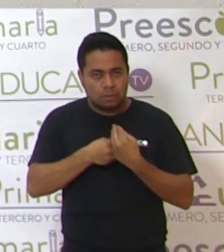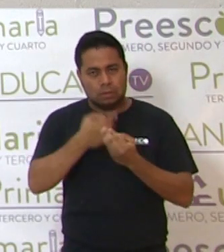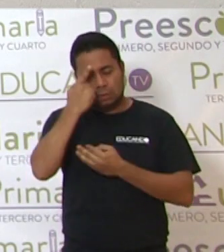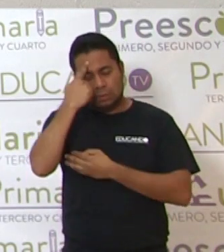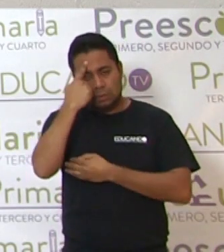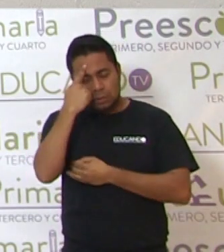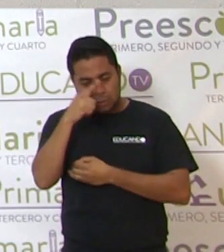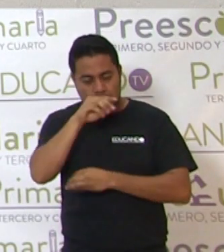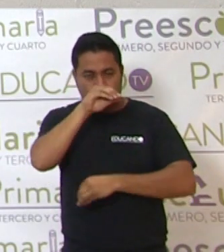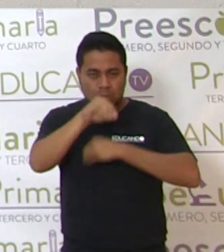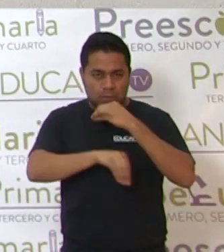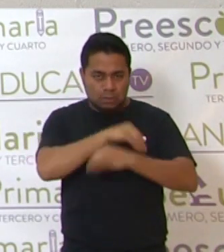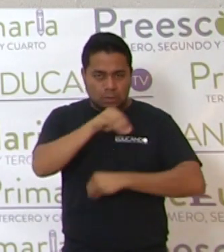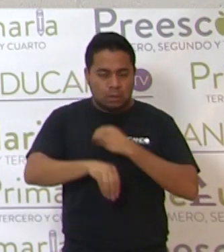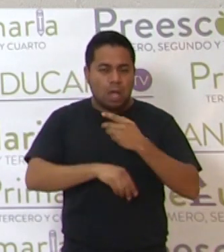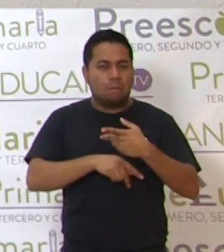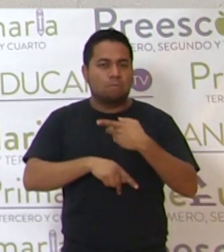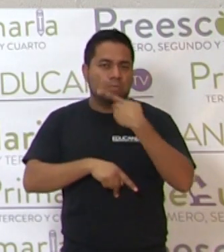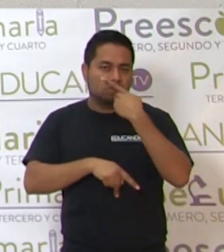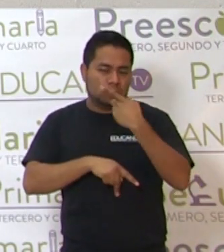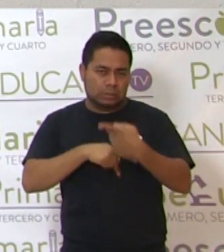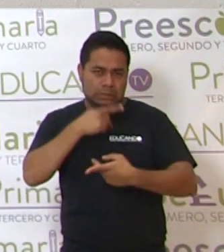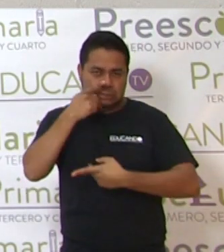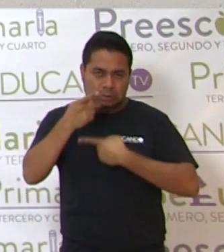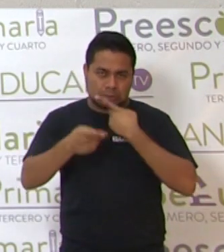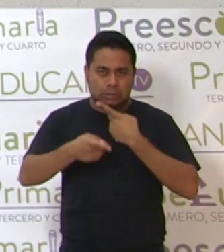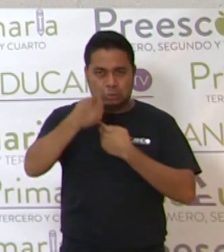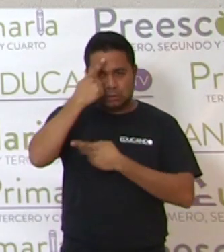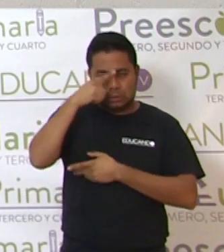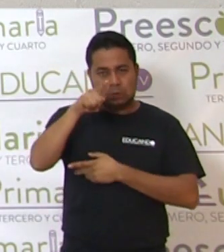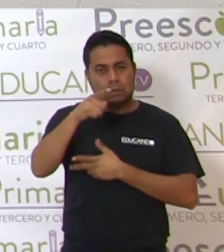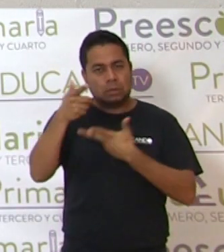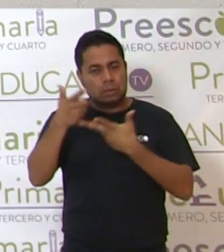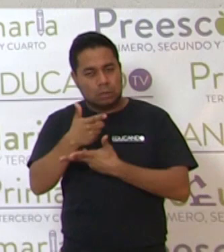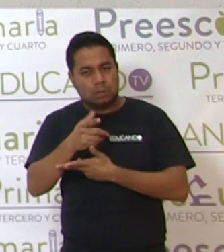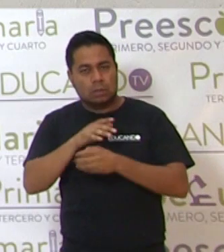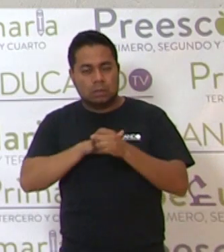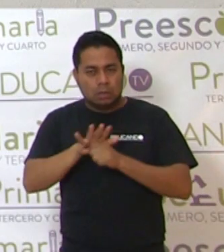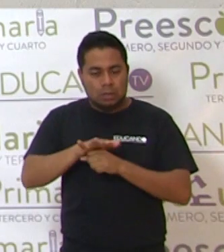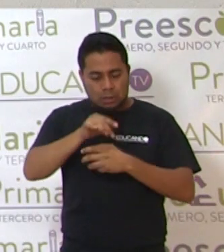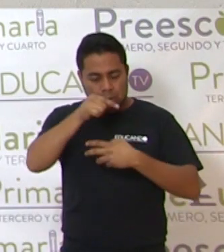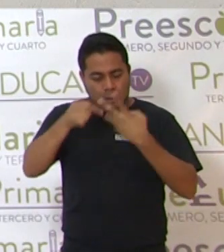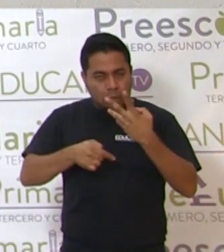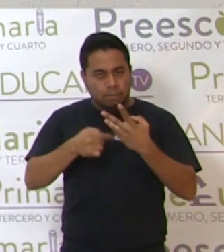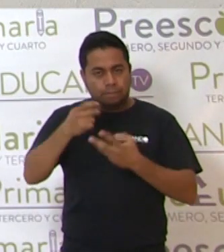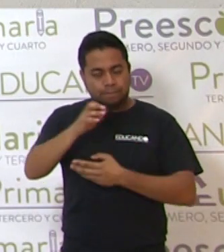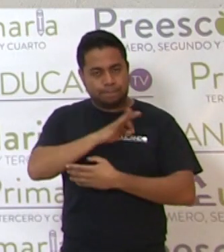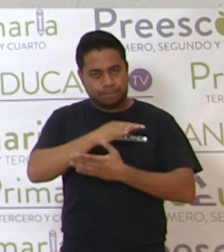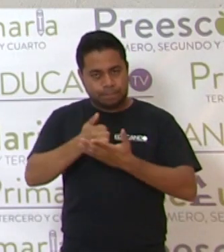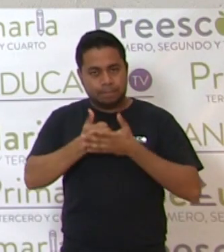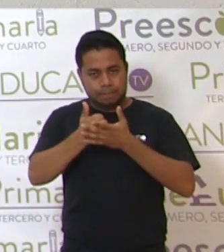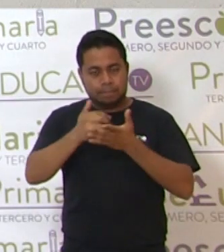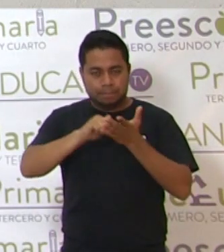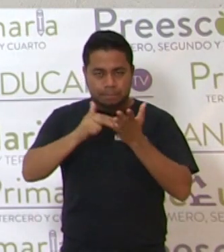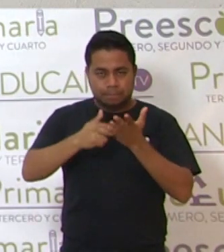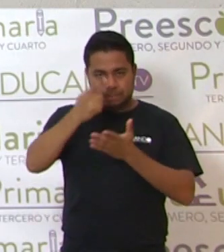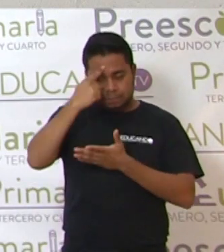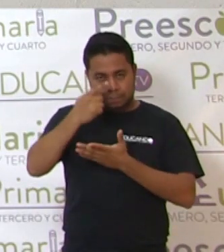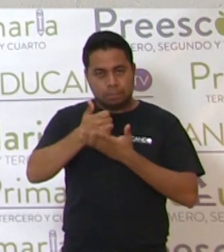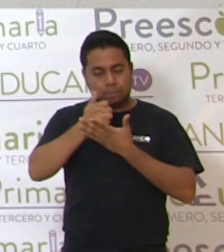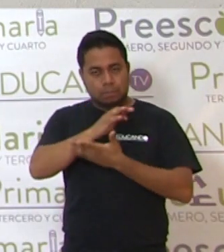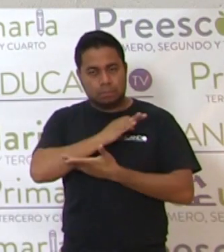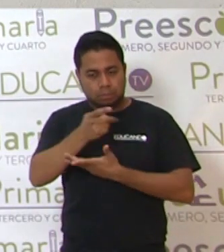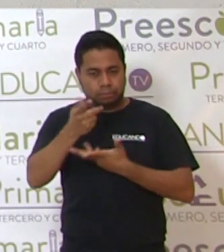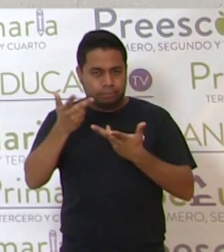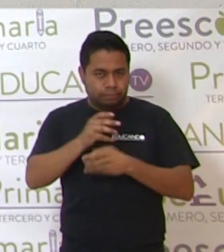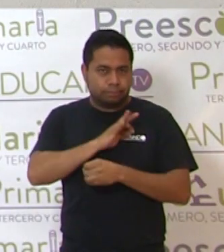que componen a una poesía para que tú también tengas estos referentes y estas herramientas para que te sirvan y tú puedas